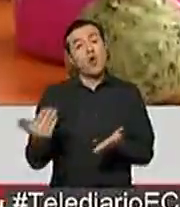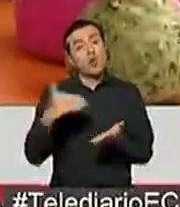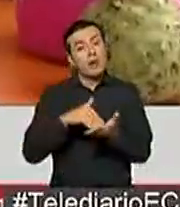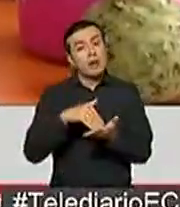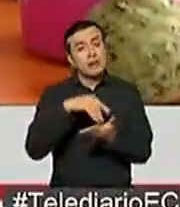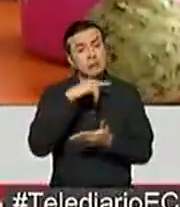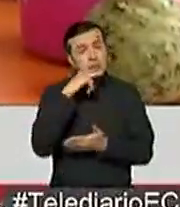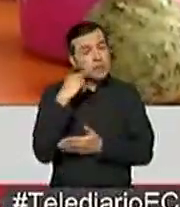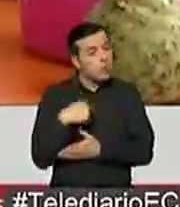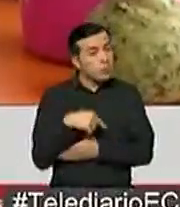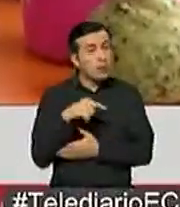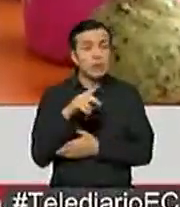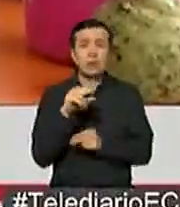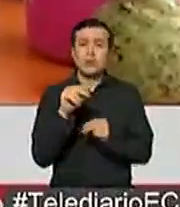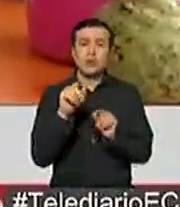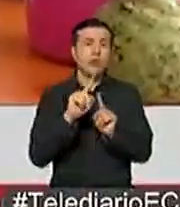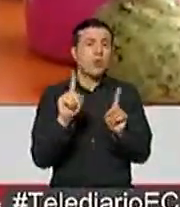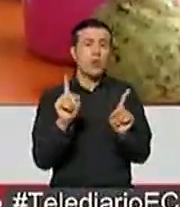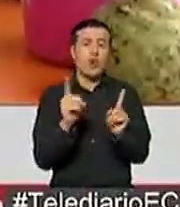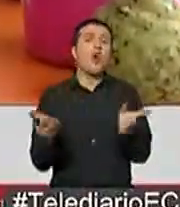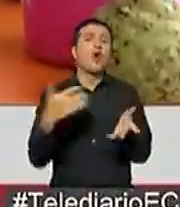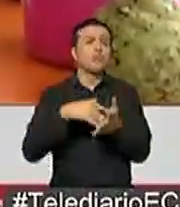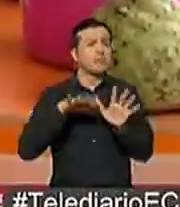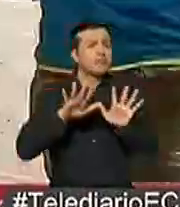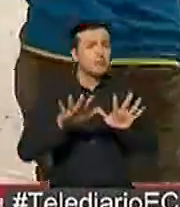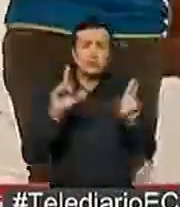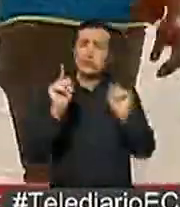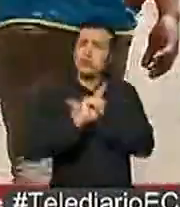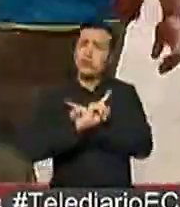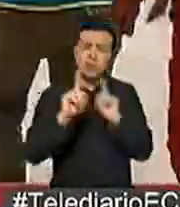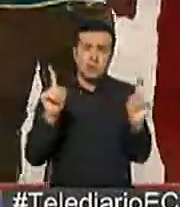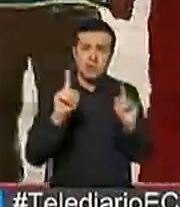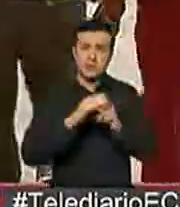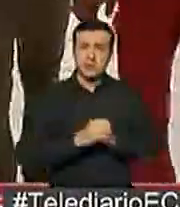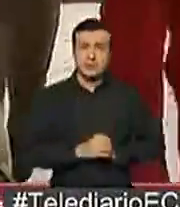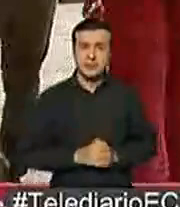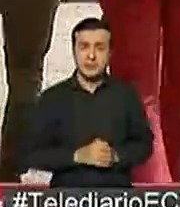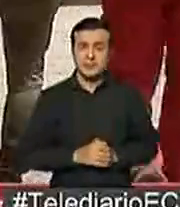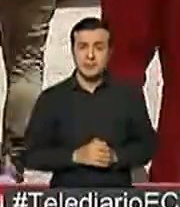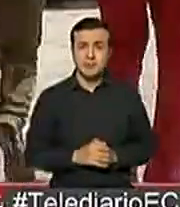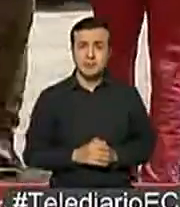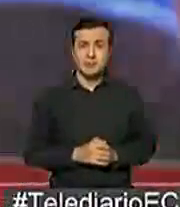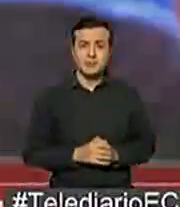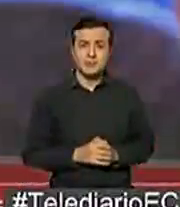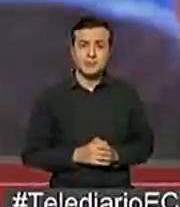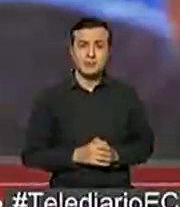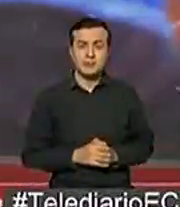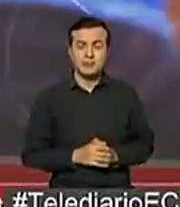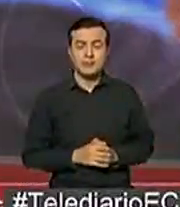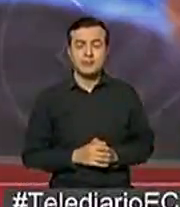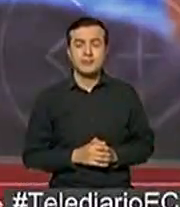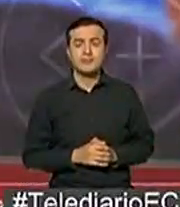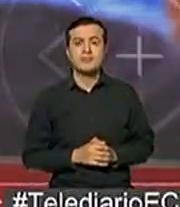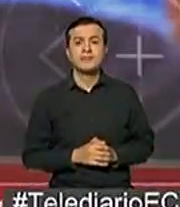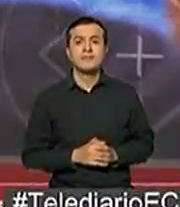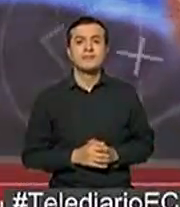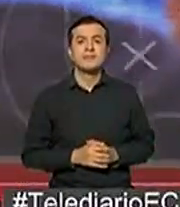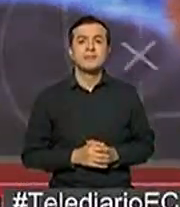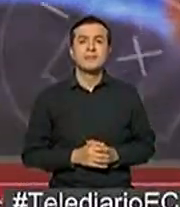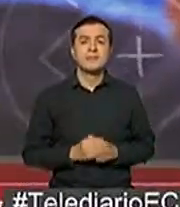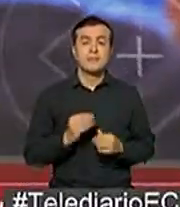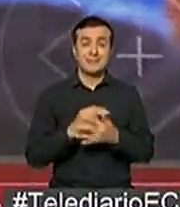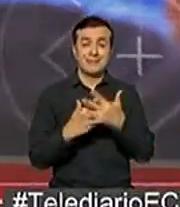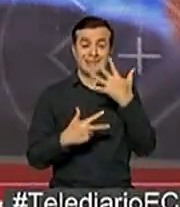sí ojalá no haya nuevas movilizaciones juan carlos figueroa medios públicos siete delitos